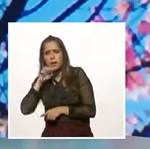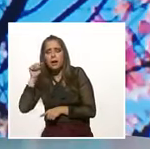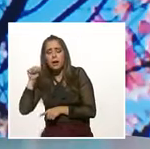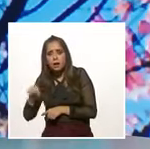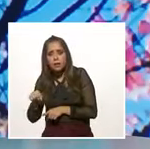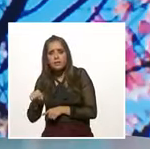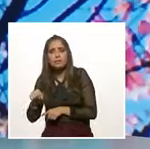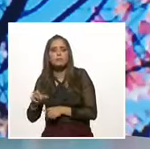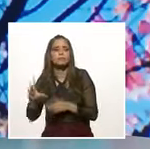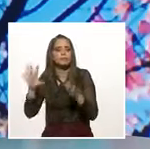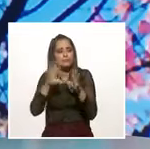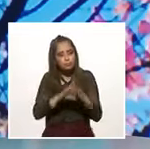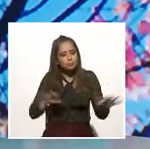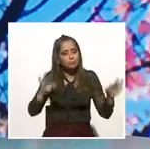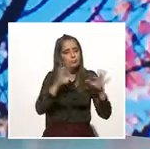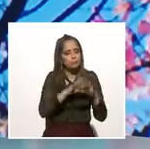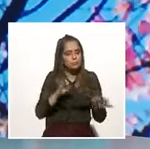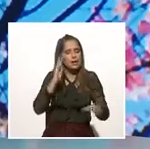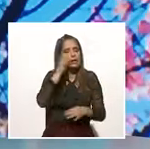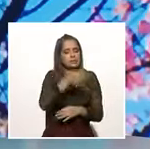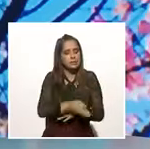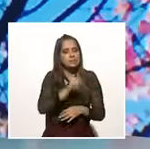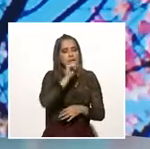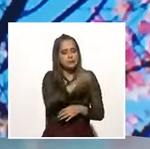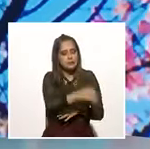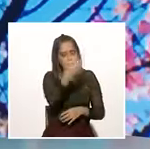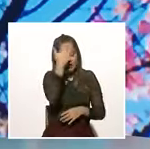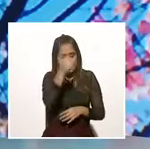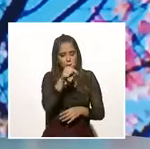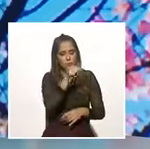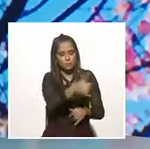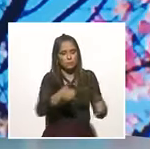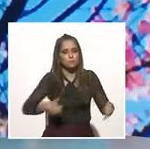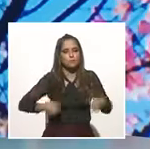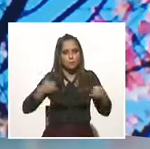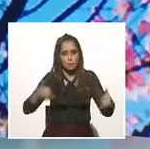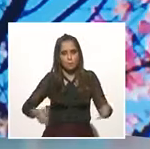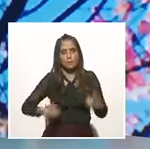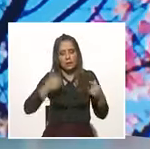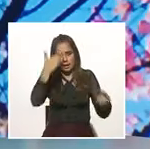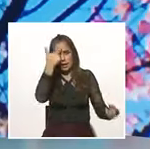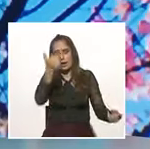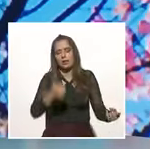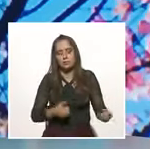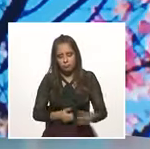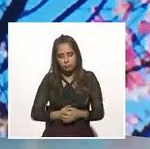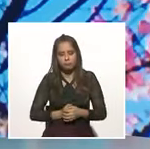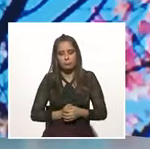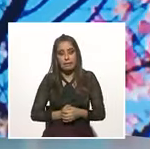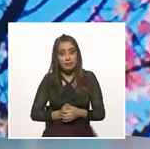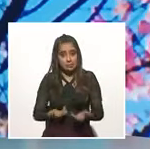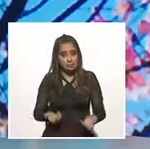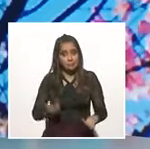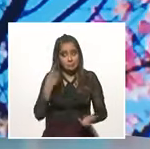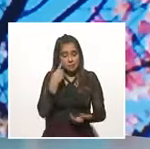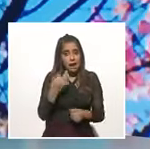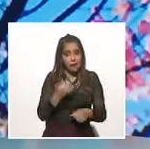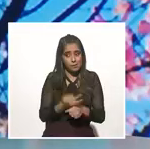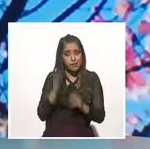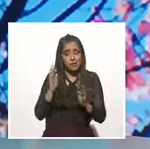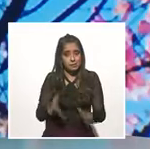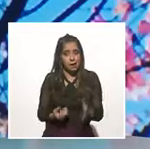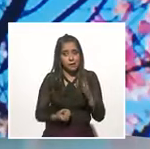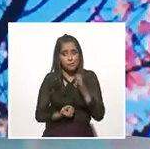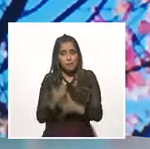terminan dándole la razón a la generación de los jóvenes? ¿Cuántas veces no lo hemos vivido, lo estamos viviendo? ¿Pudieron